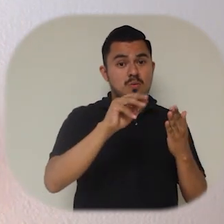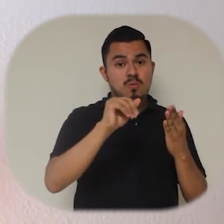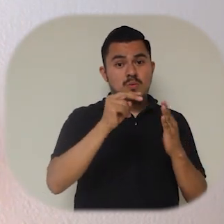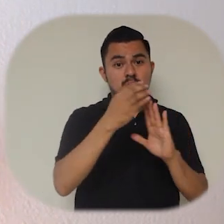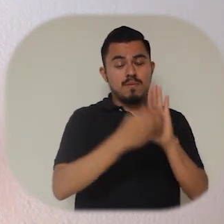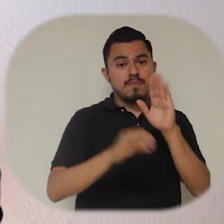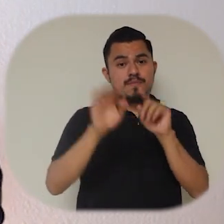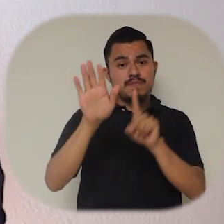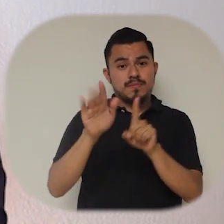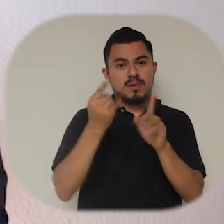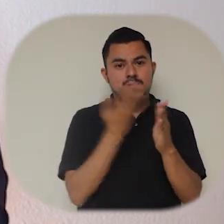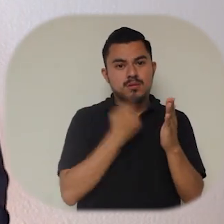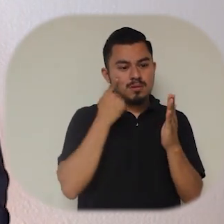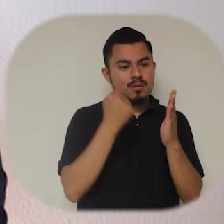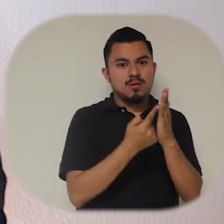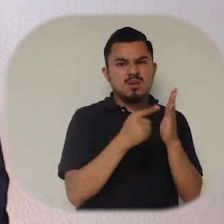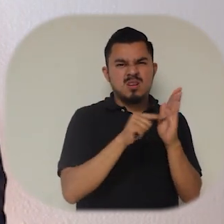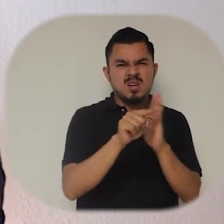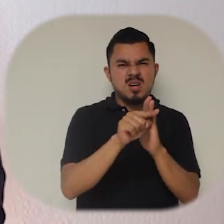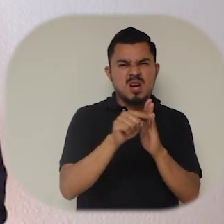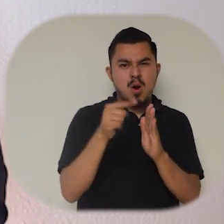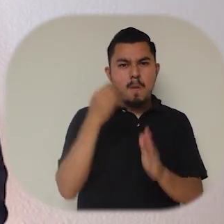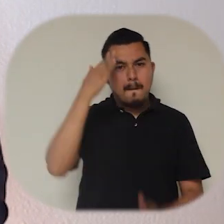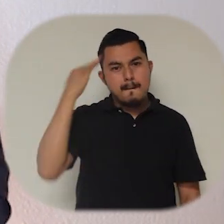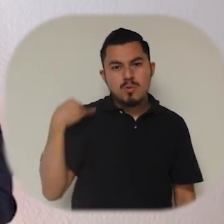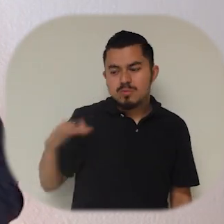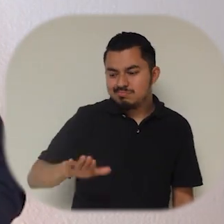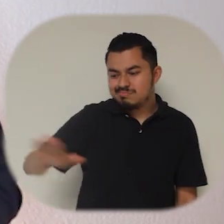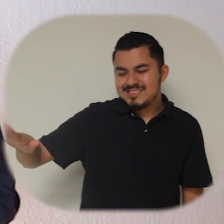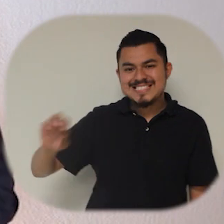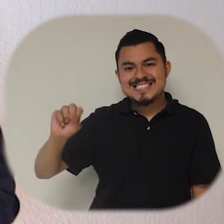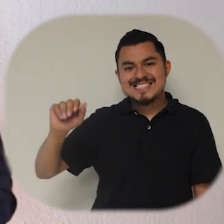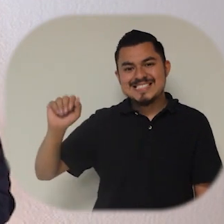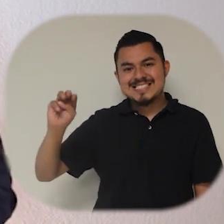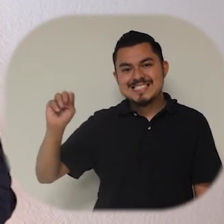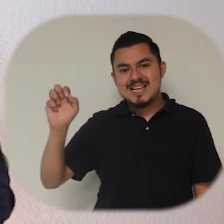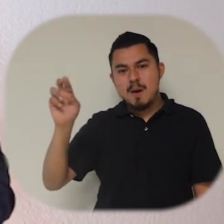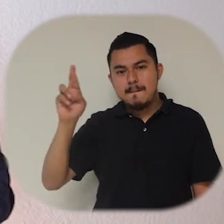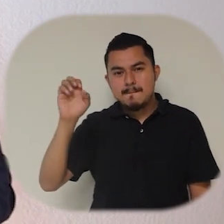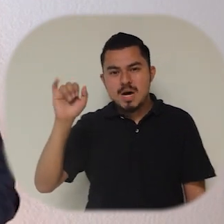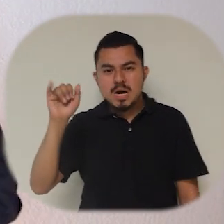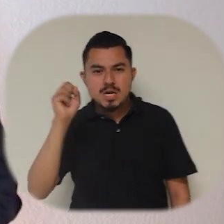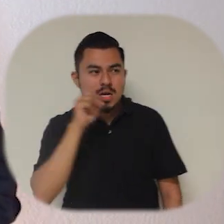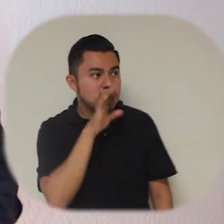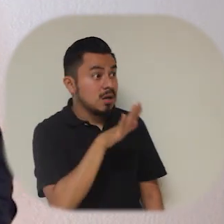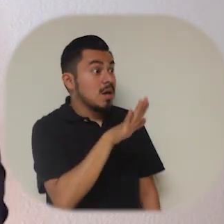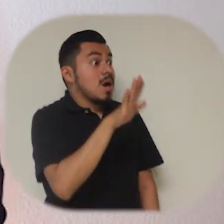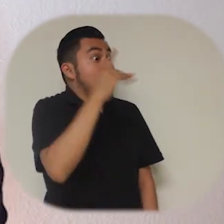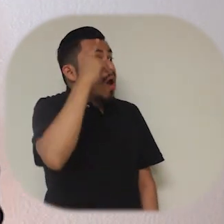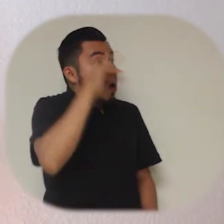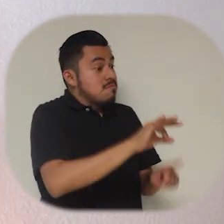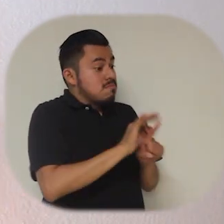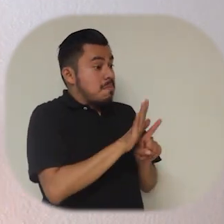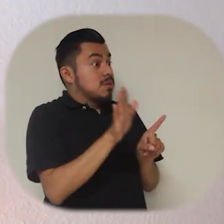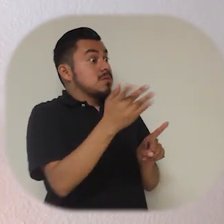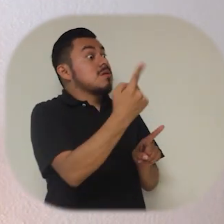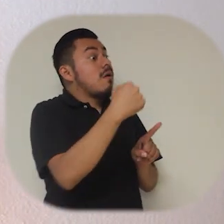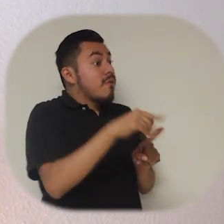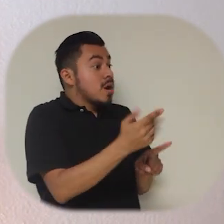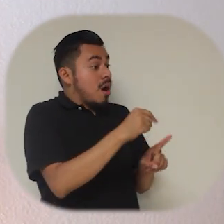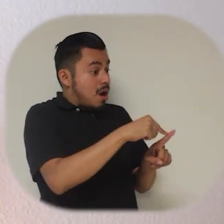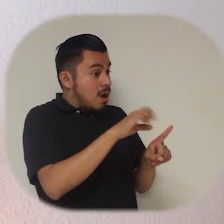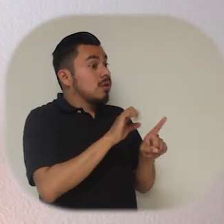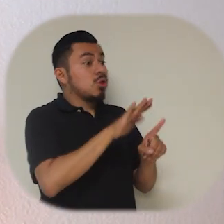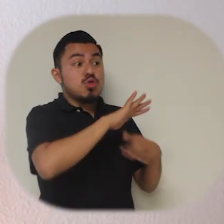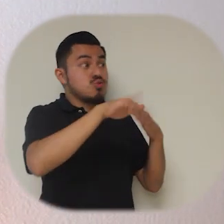capítulo 6 nosotros vemos que la mujer de Sicar de Samaria le dice: cuando venga el Mesías llamado el Cristo, Él nos